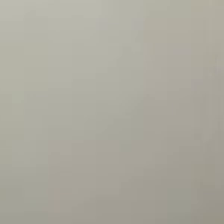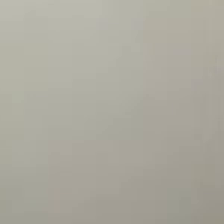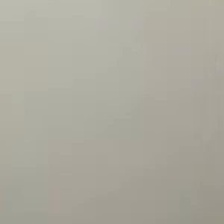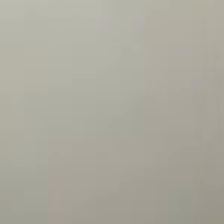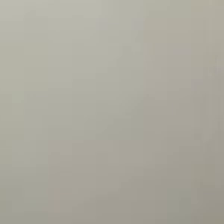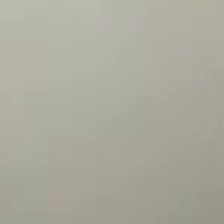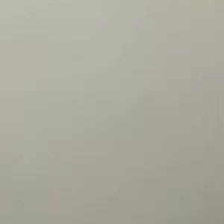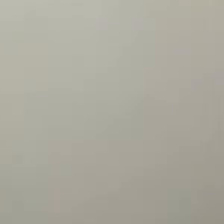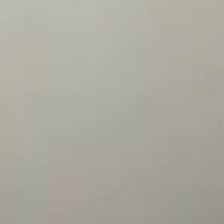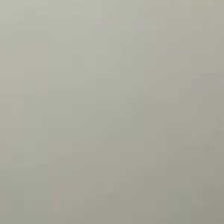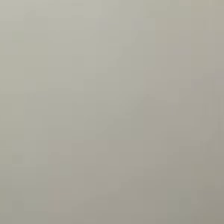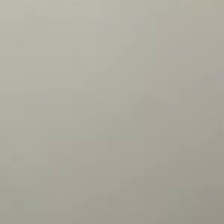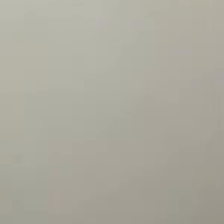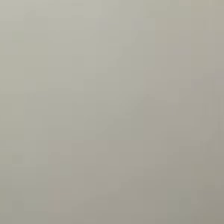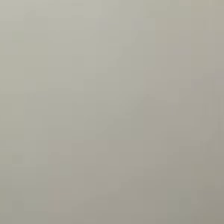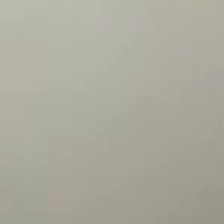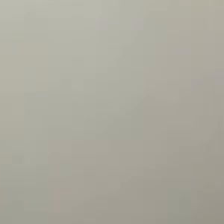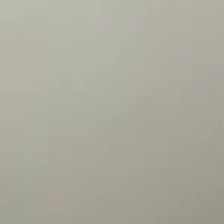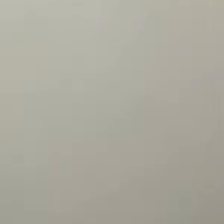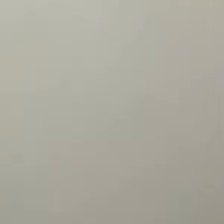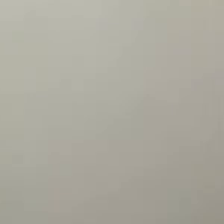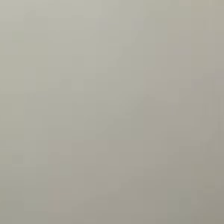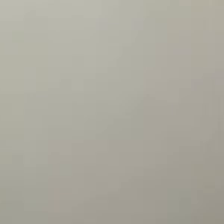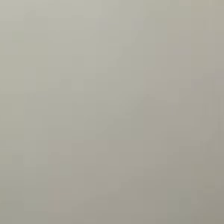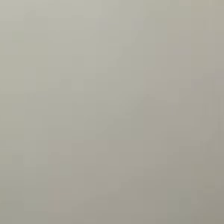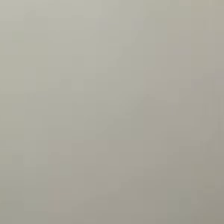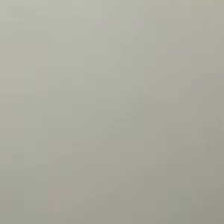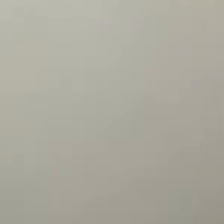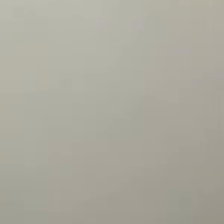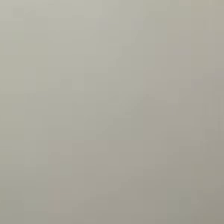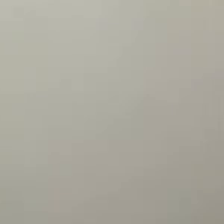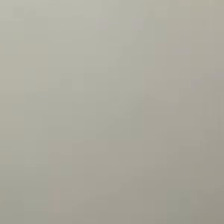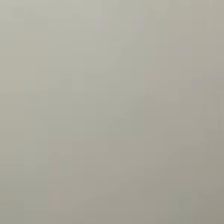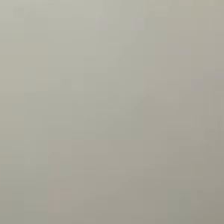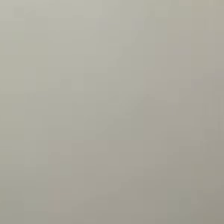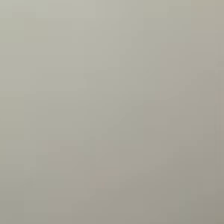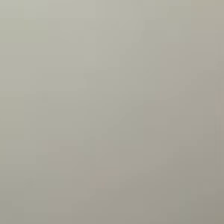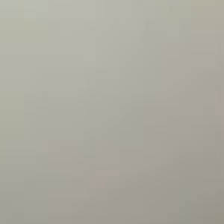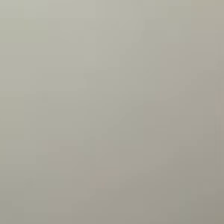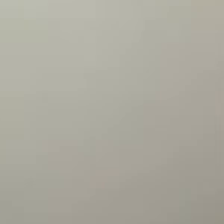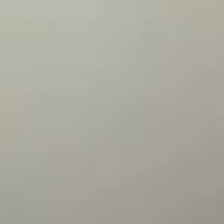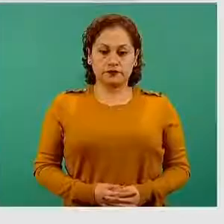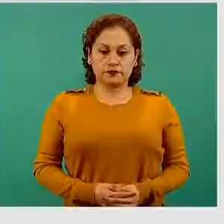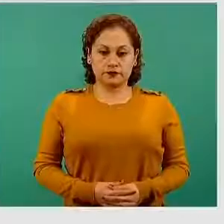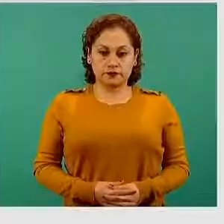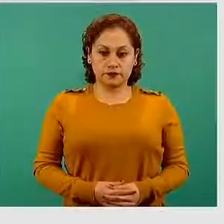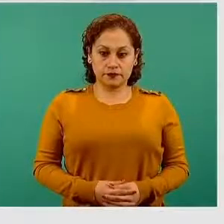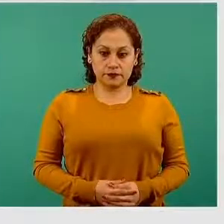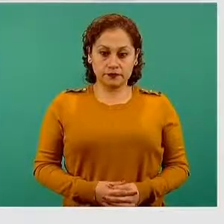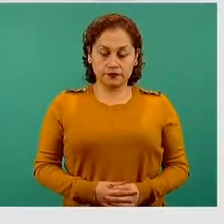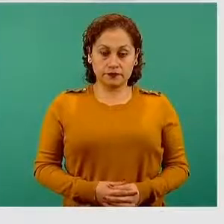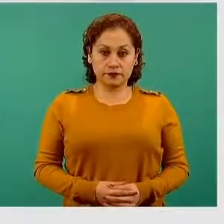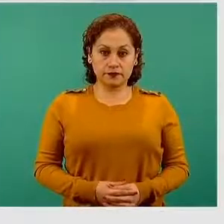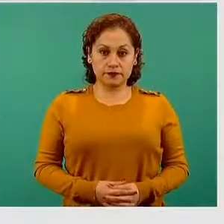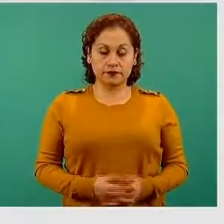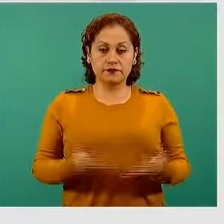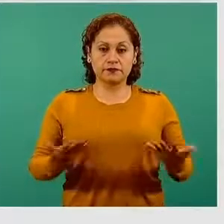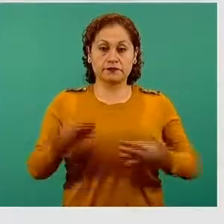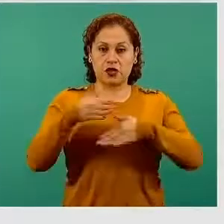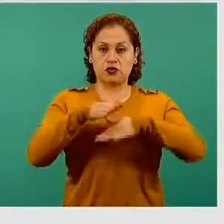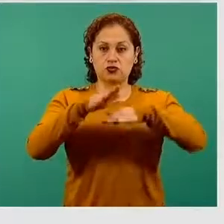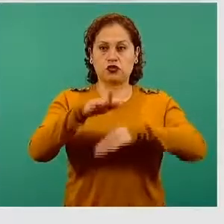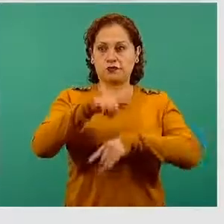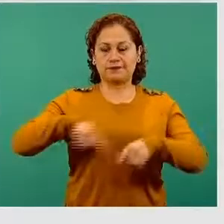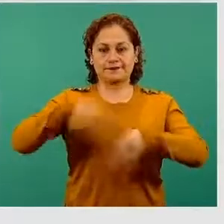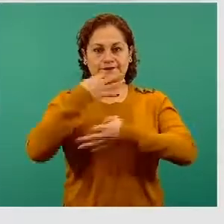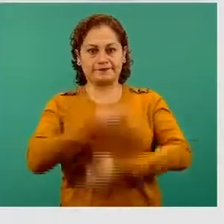semana estaremos teniendo presentaciones preliminares y seguimientos de lo que va a ser en su momento este mensaje. Ahora,